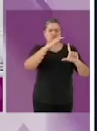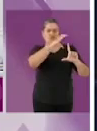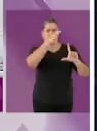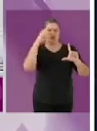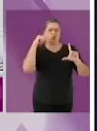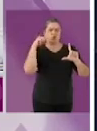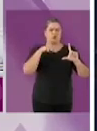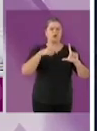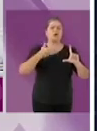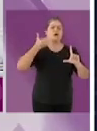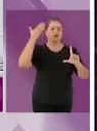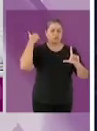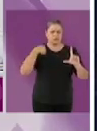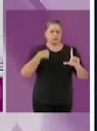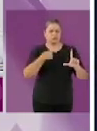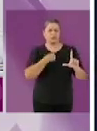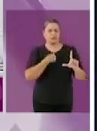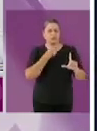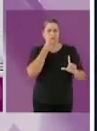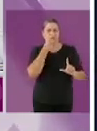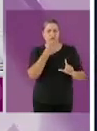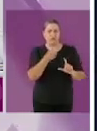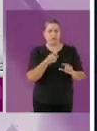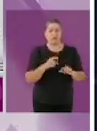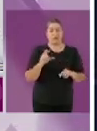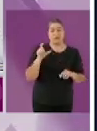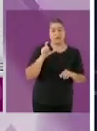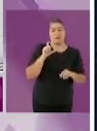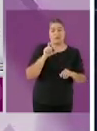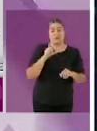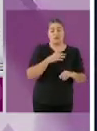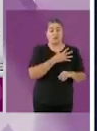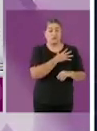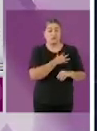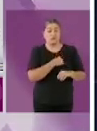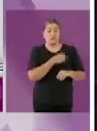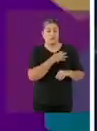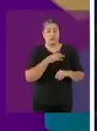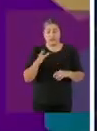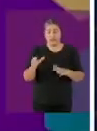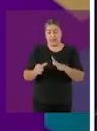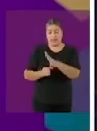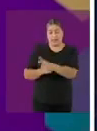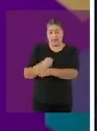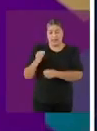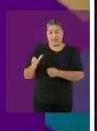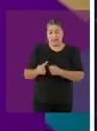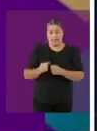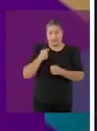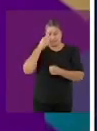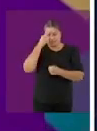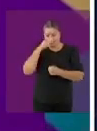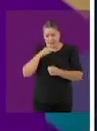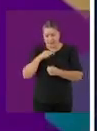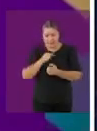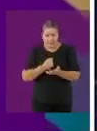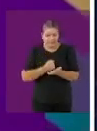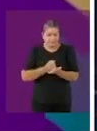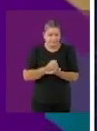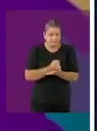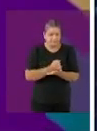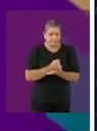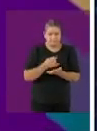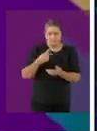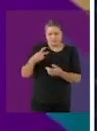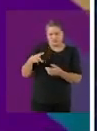finalmente Gerardo y qué te Qué opinión te merece Álvarez mainz pues eh fue en algunos aspectos sorpresivos creo que tuvo un